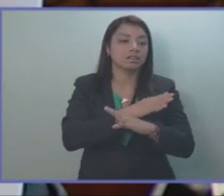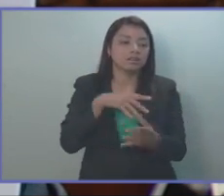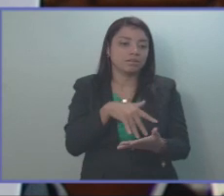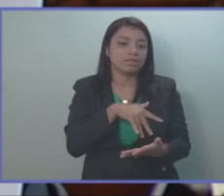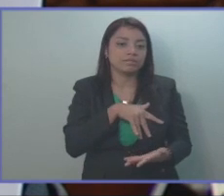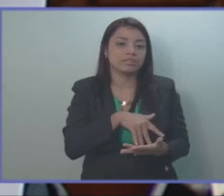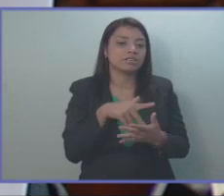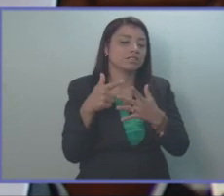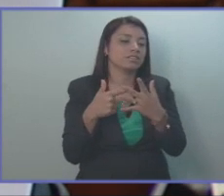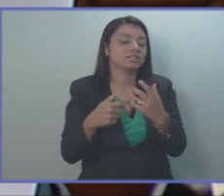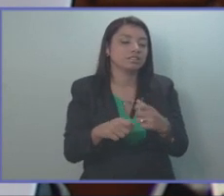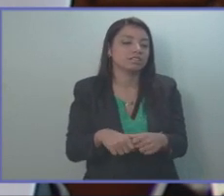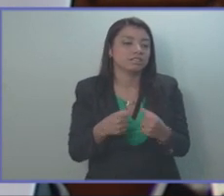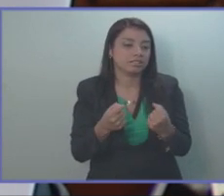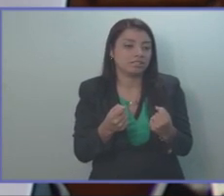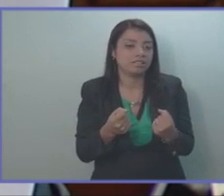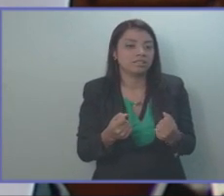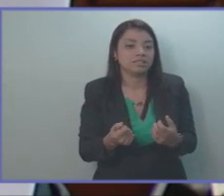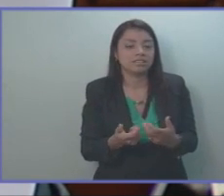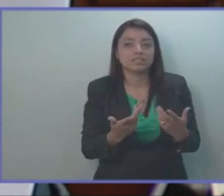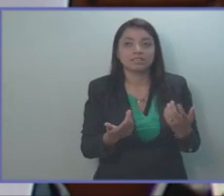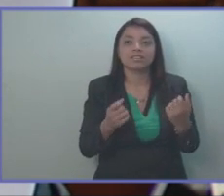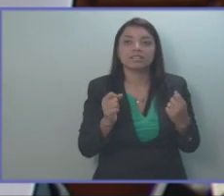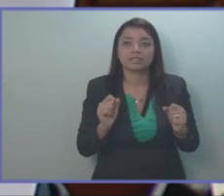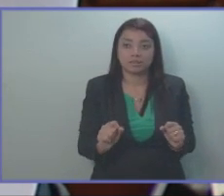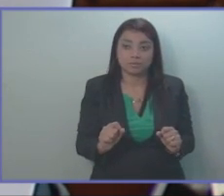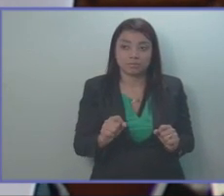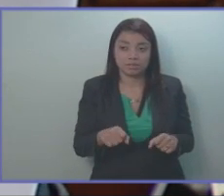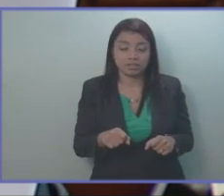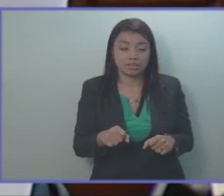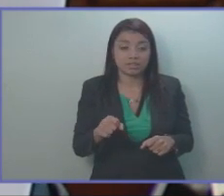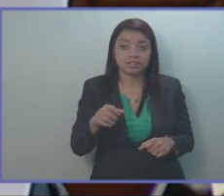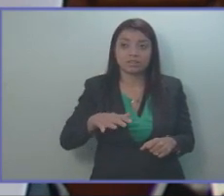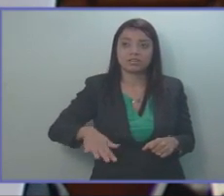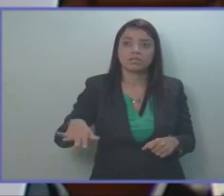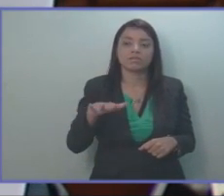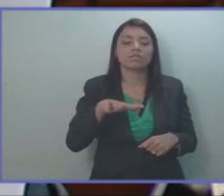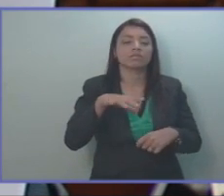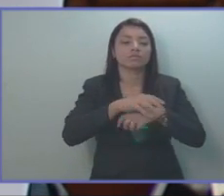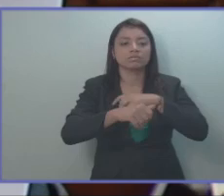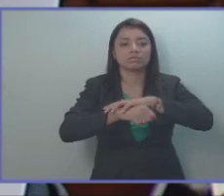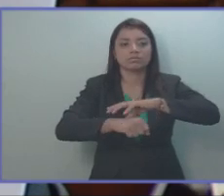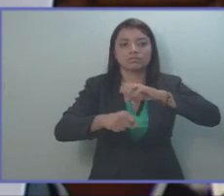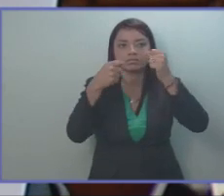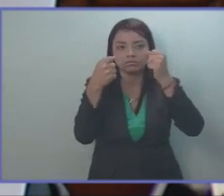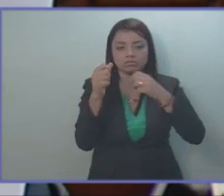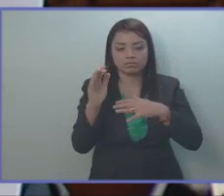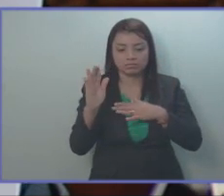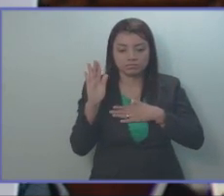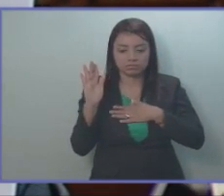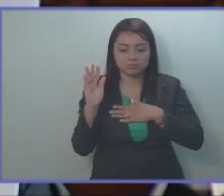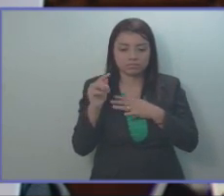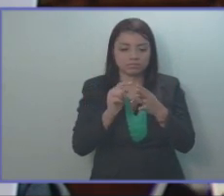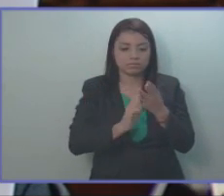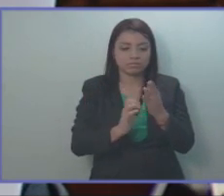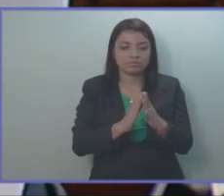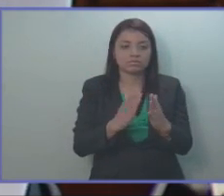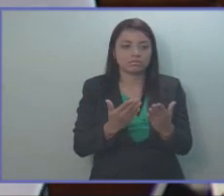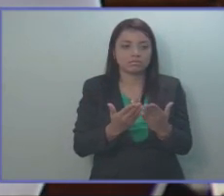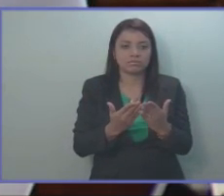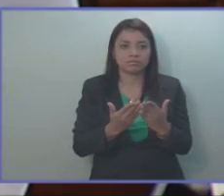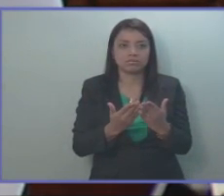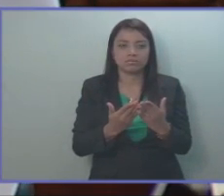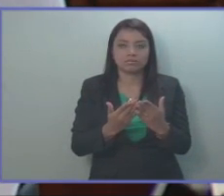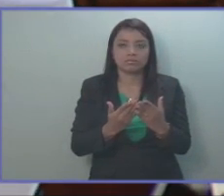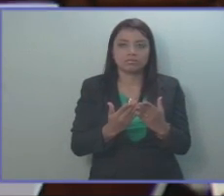la criminalidad, lo que permite que los centros penitenciarios cumplan la finalidad constitucionalmente